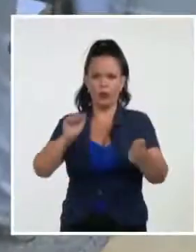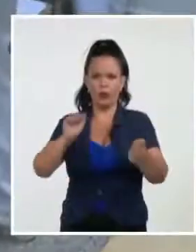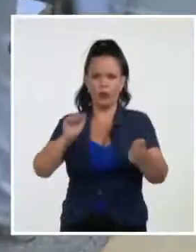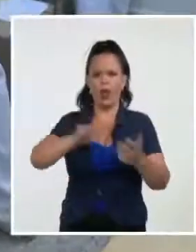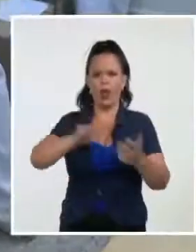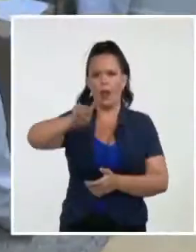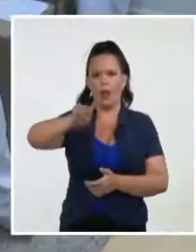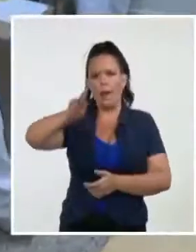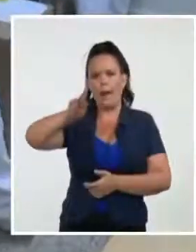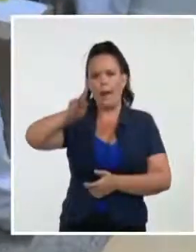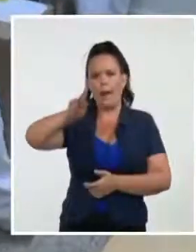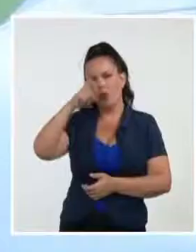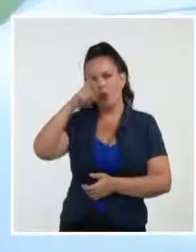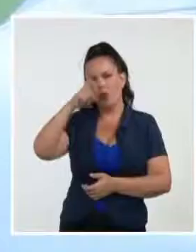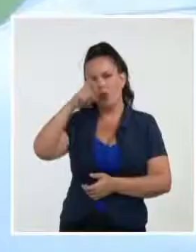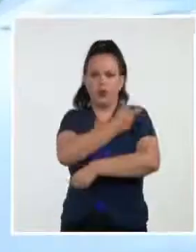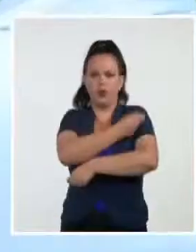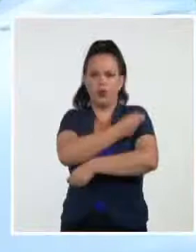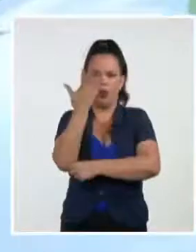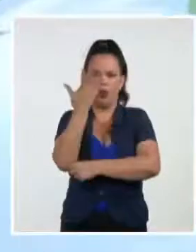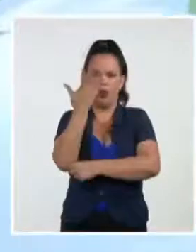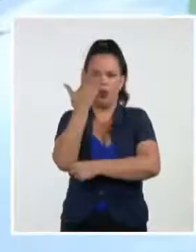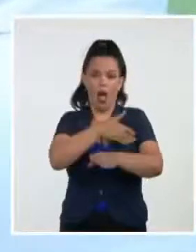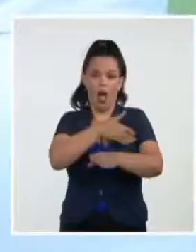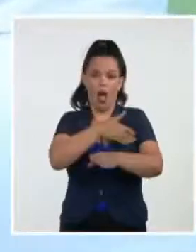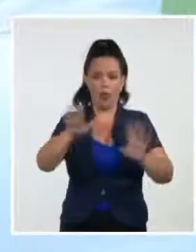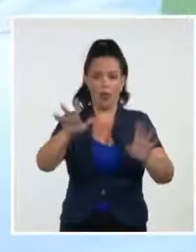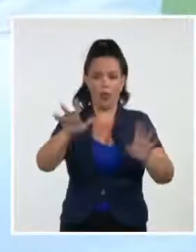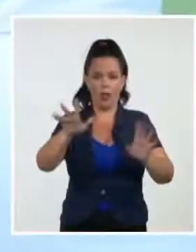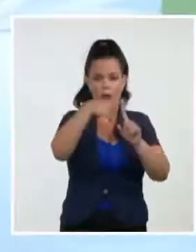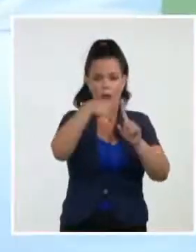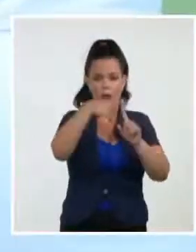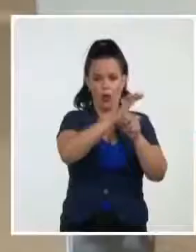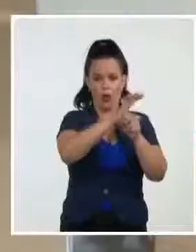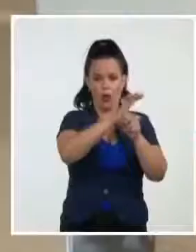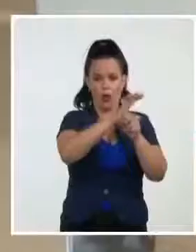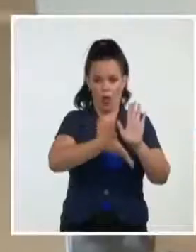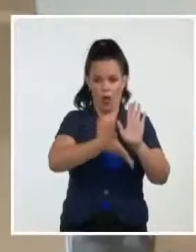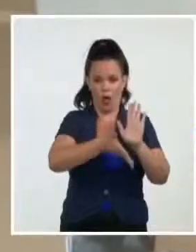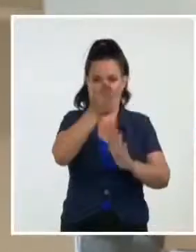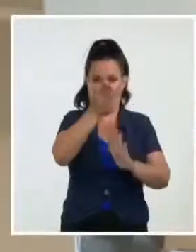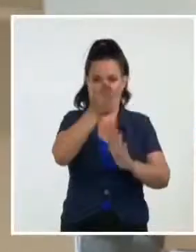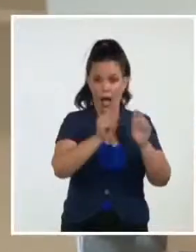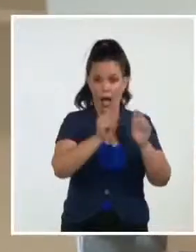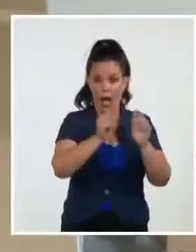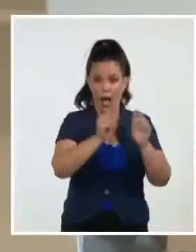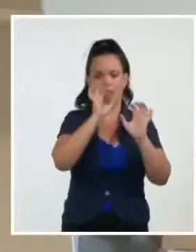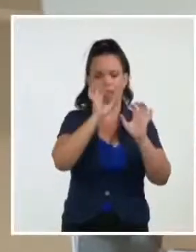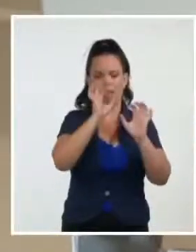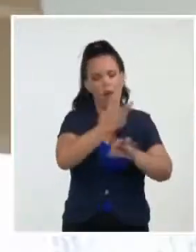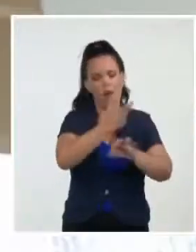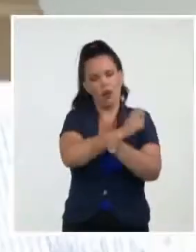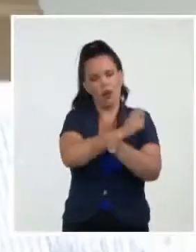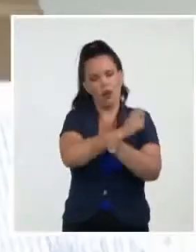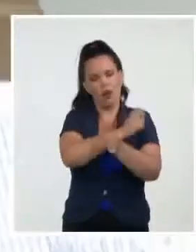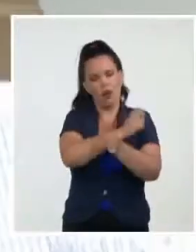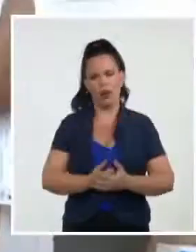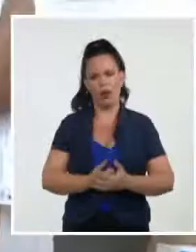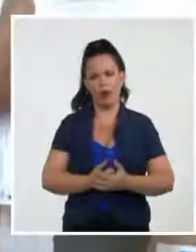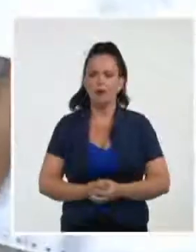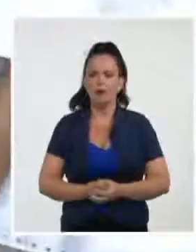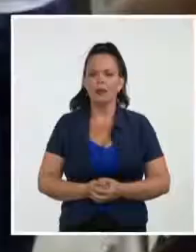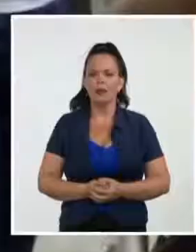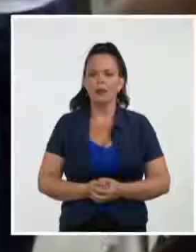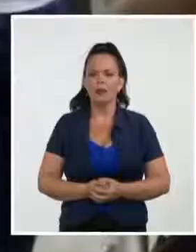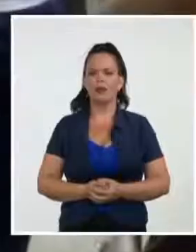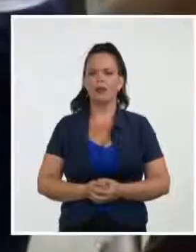a la COVID del sector de la salud y de apoyo a estos servicios sanitarios. Desde Guantánamo, Miguel Reyes Mendoza, Sistema Informativo de